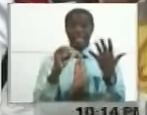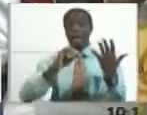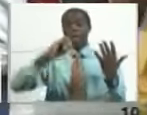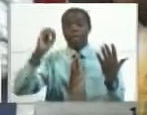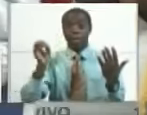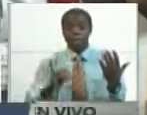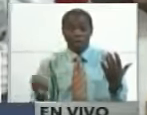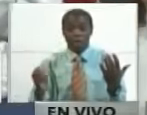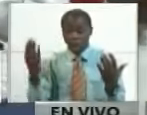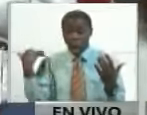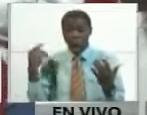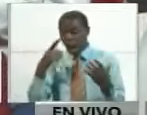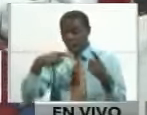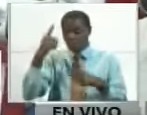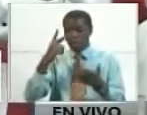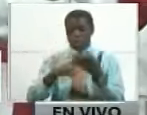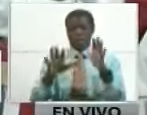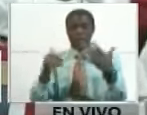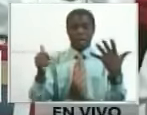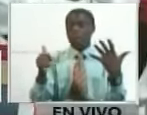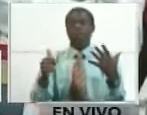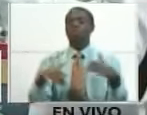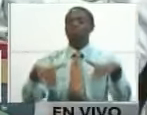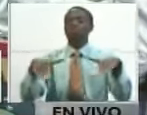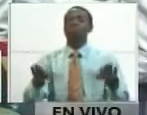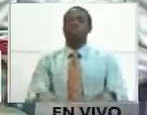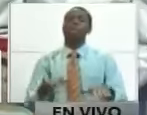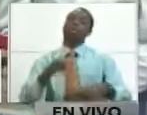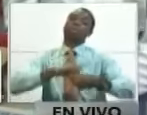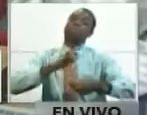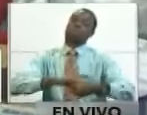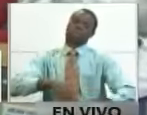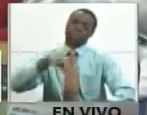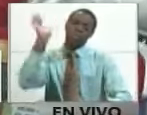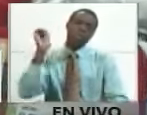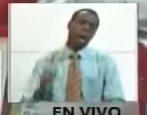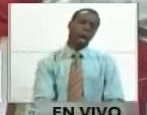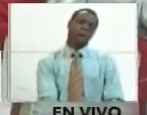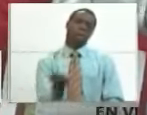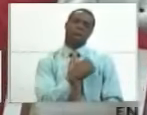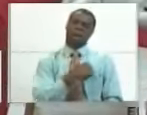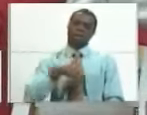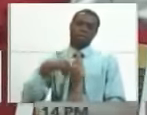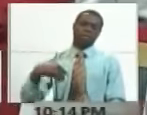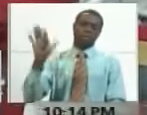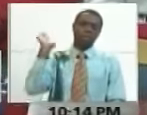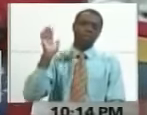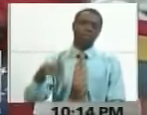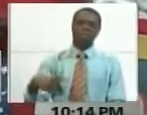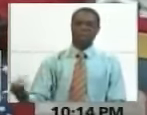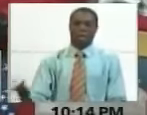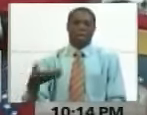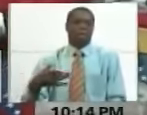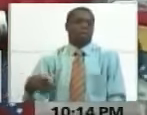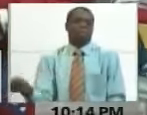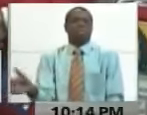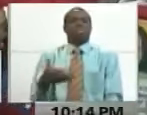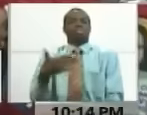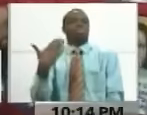que ser suspendidas por falta de quórum. Naguará, vago, ¿no? Y